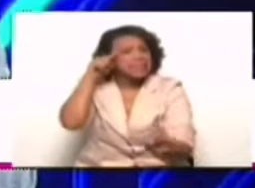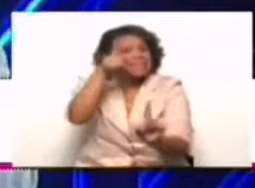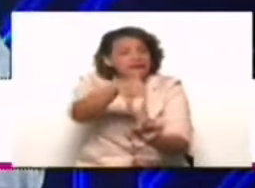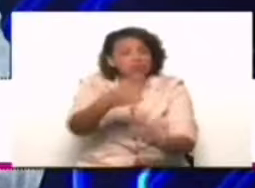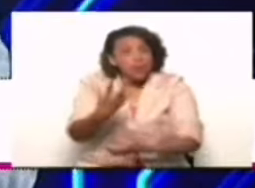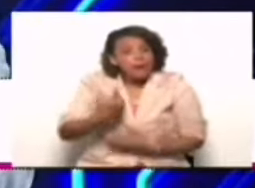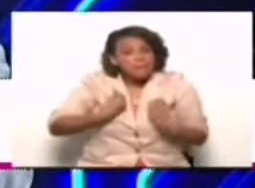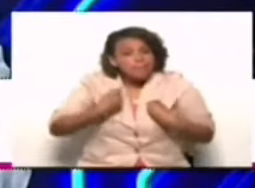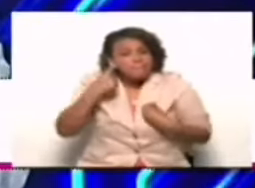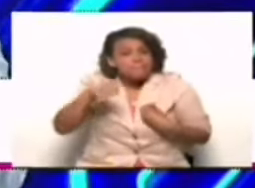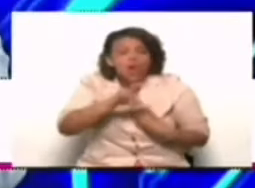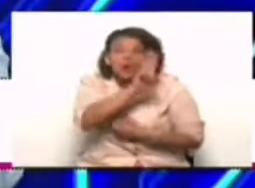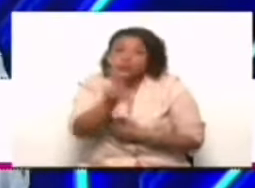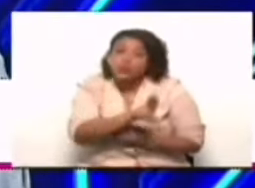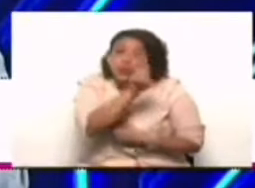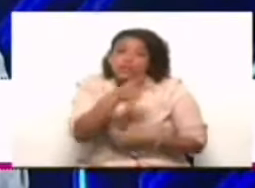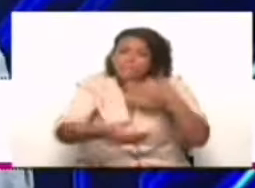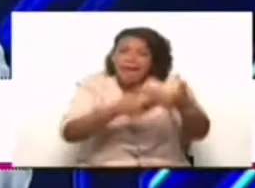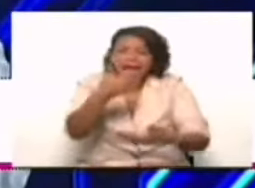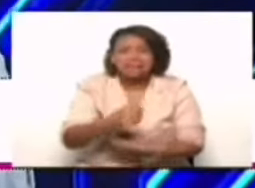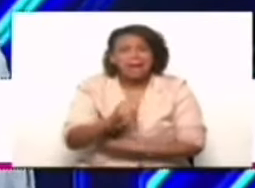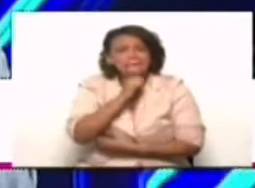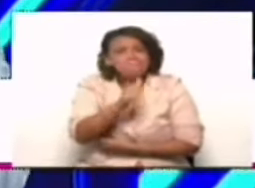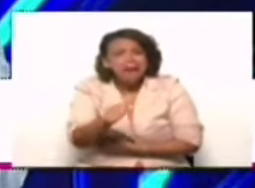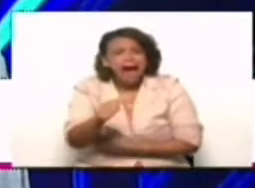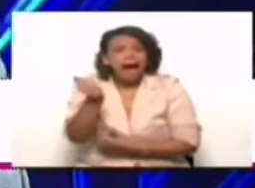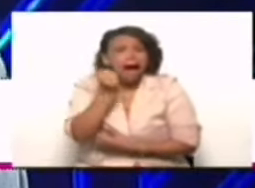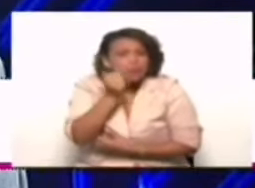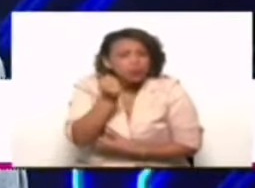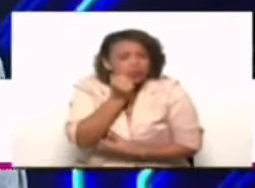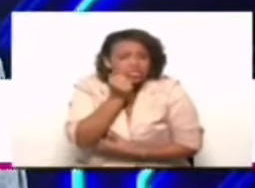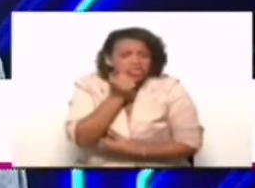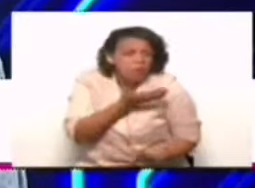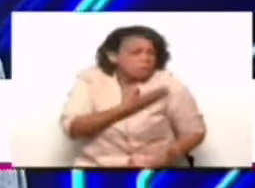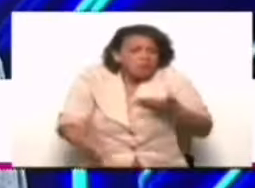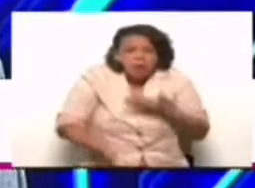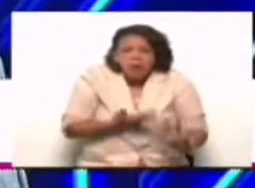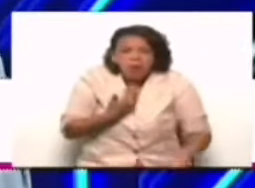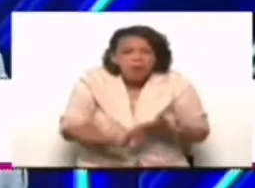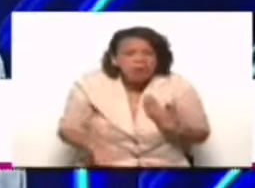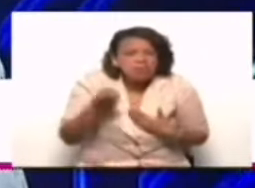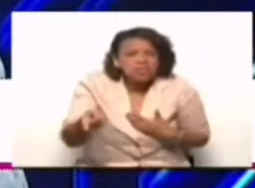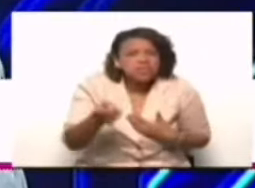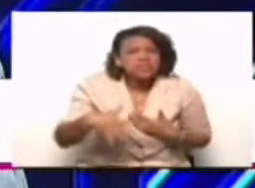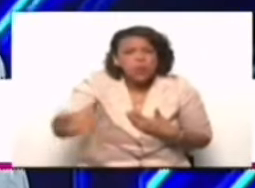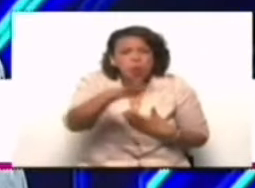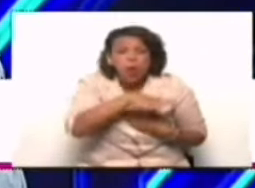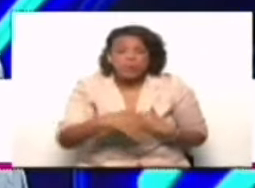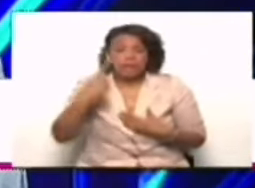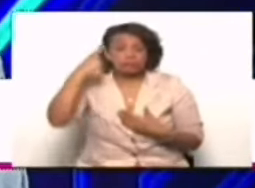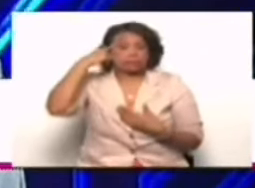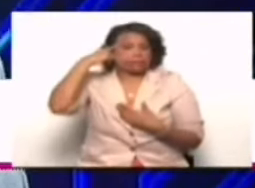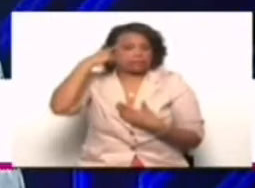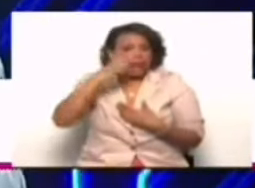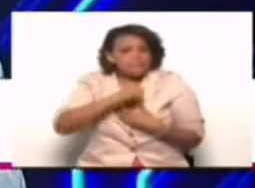dicho, que es el uso pernicioso, abusivo, criminal, de unos psicópatas,